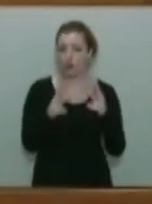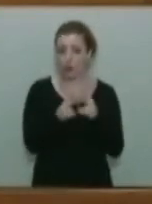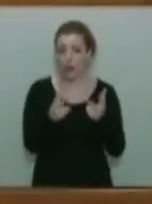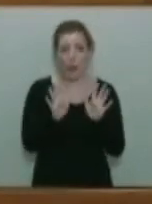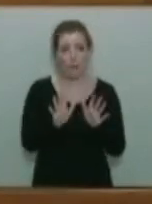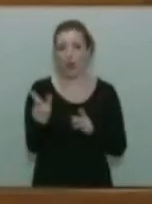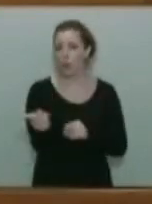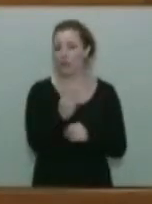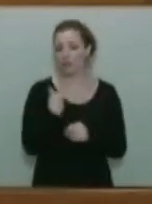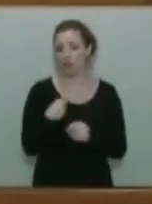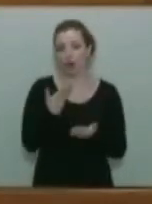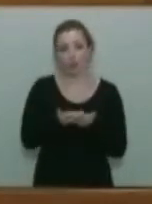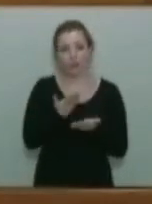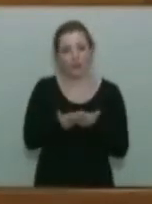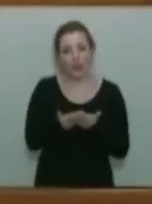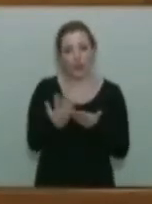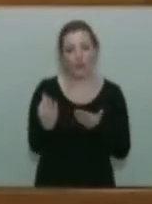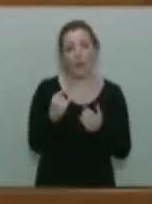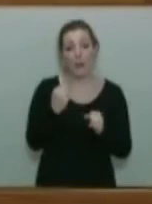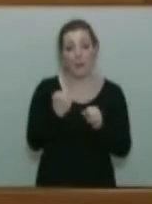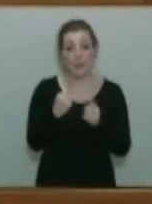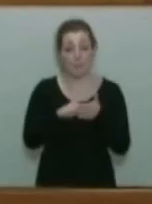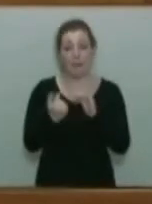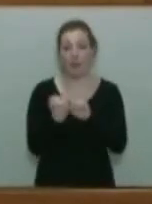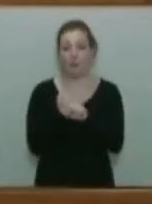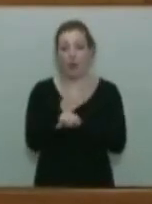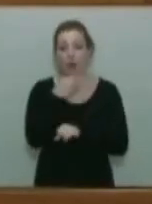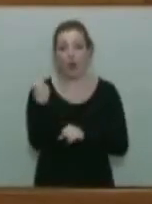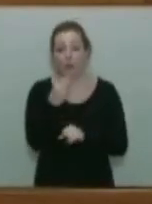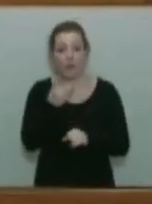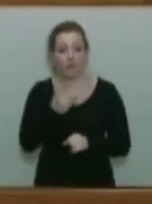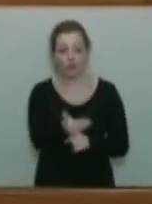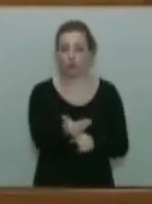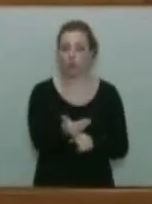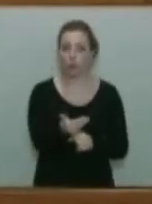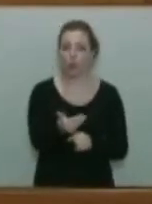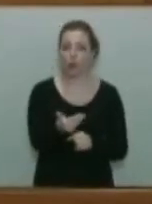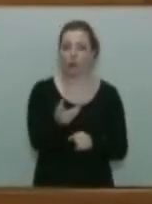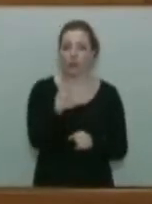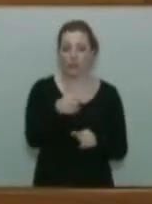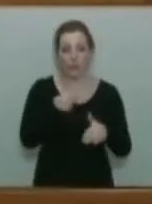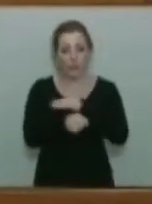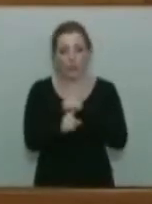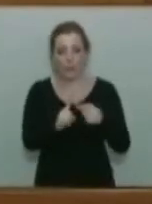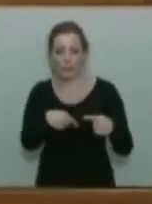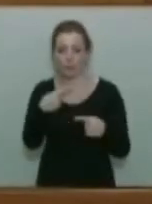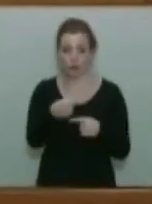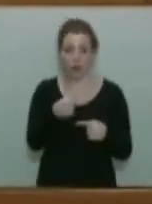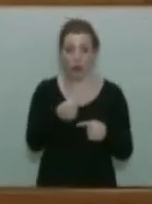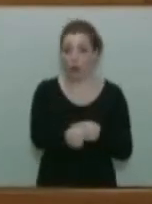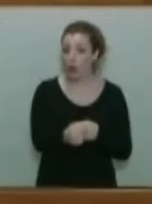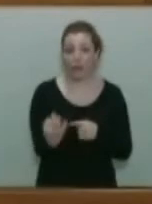misma justificación que tiene que tener el plan de empleo joven, que tiene que tener una vocación de futuro y una vocación de inserción posterior en el tejido productivo. Por